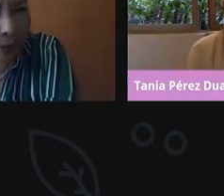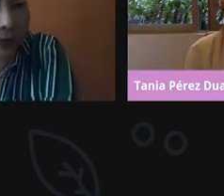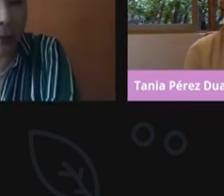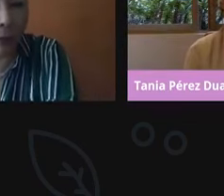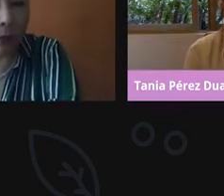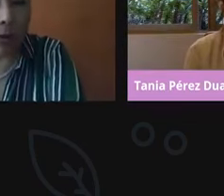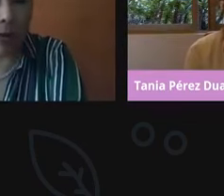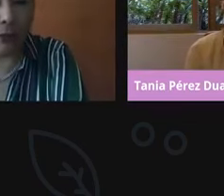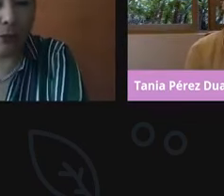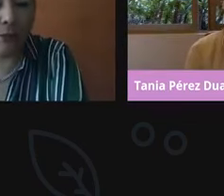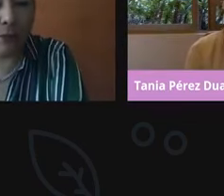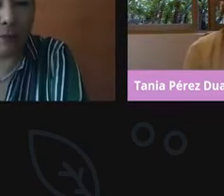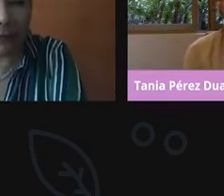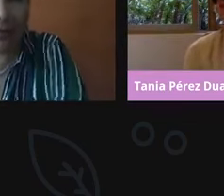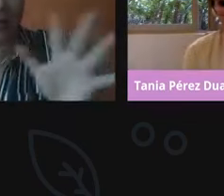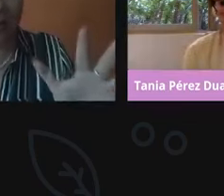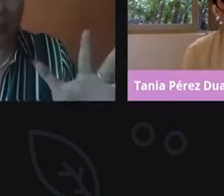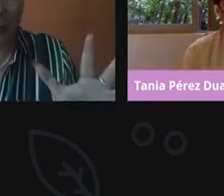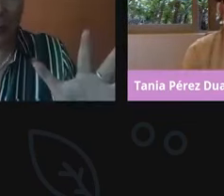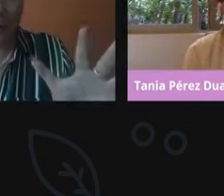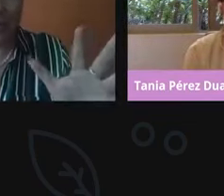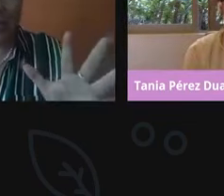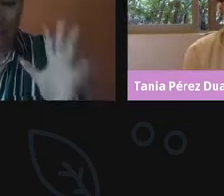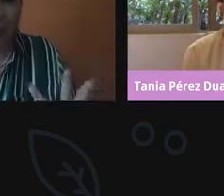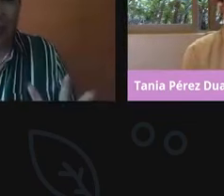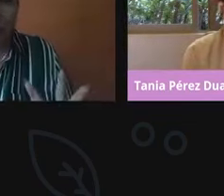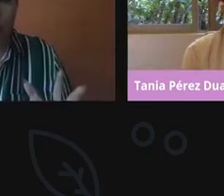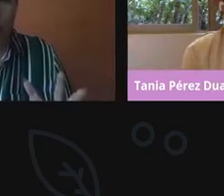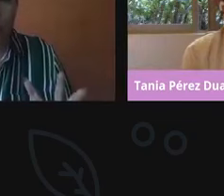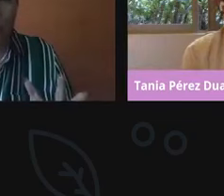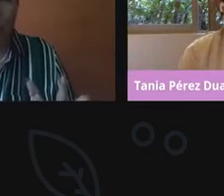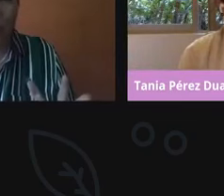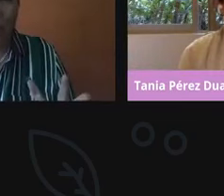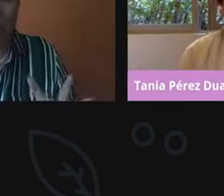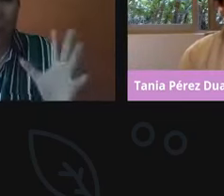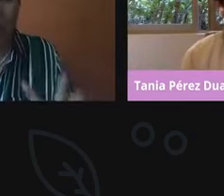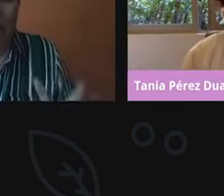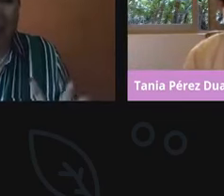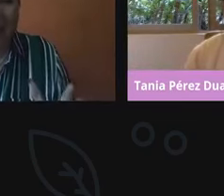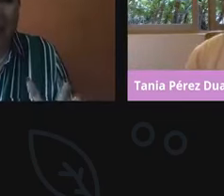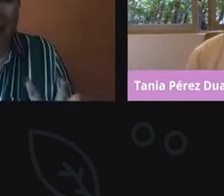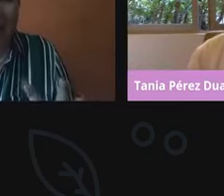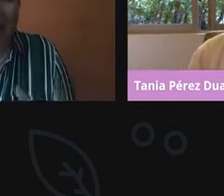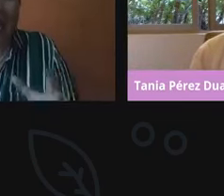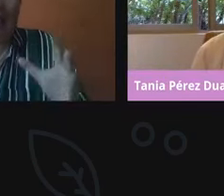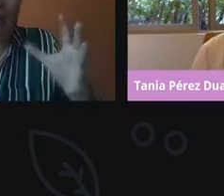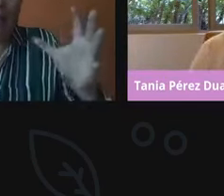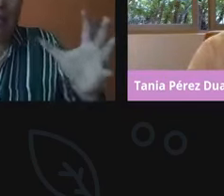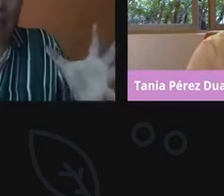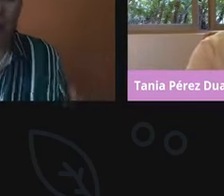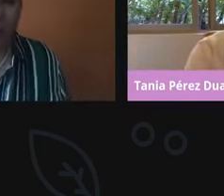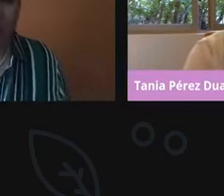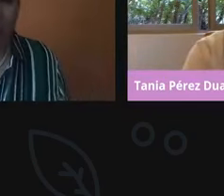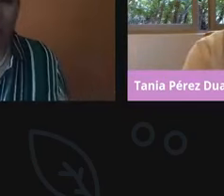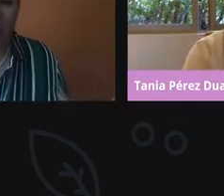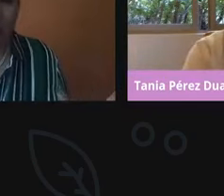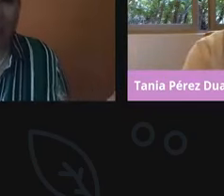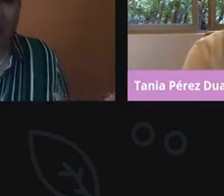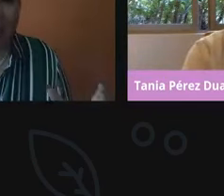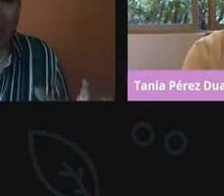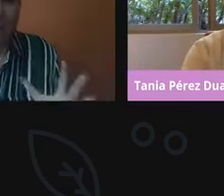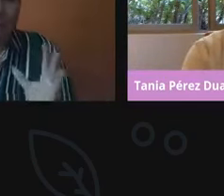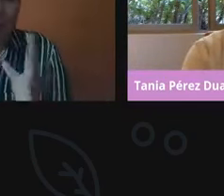diagnóstico, empecemos por acá, ¿no? Me brincan tres. El mal diagnóstico, uno, pero además la categorización del